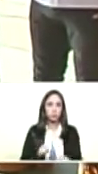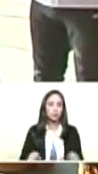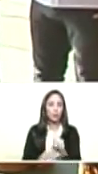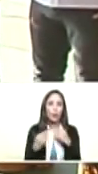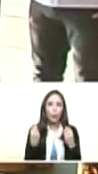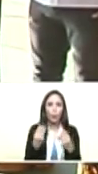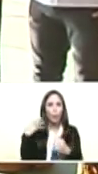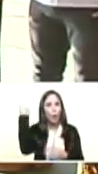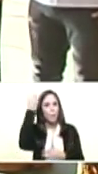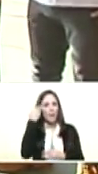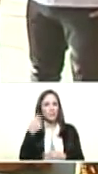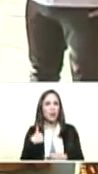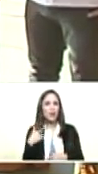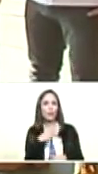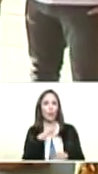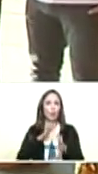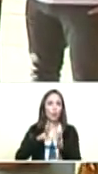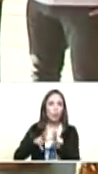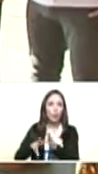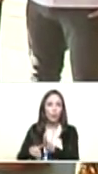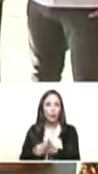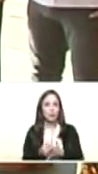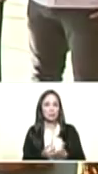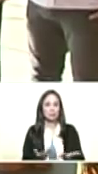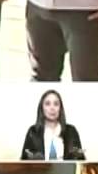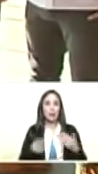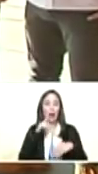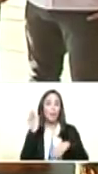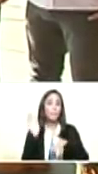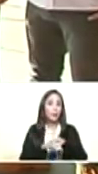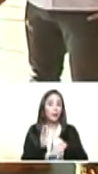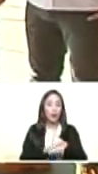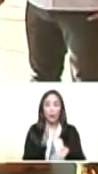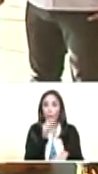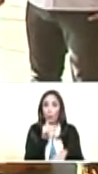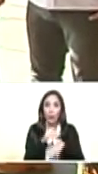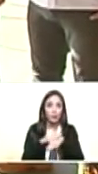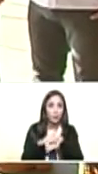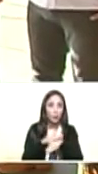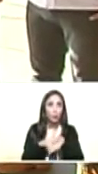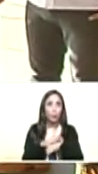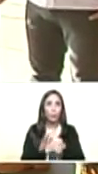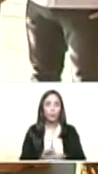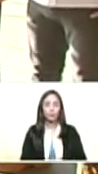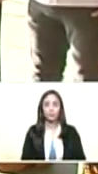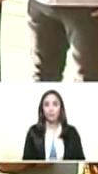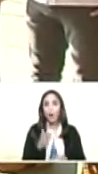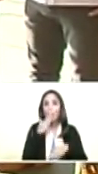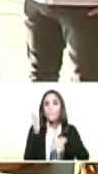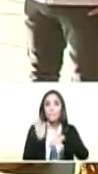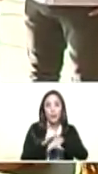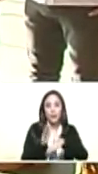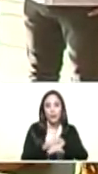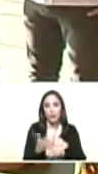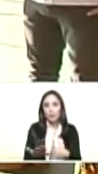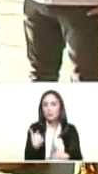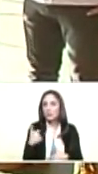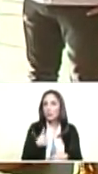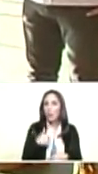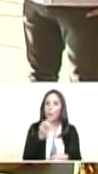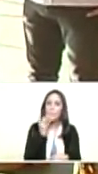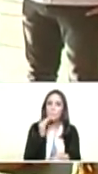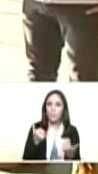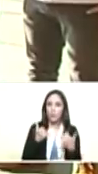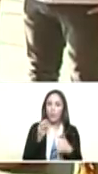robarle la comida al pueblo. Es uno de los pecados que no tiene perdón, ¿cómo es que llaman? Pecados capitales. No es un